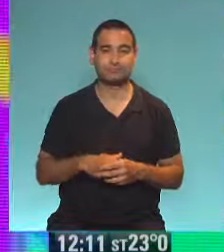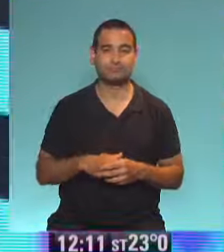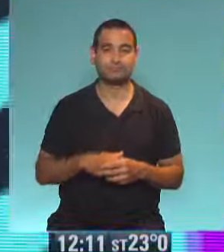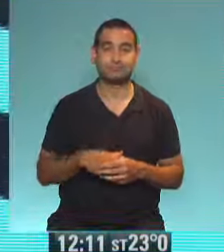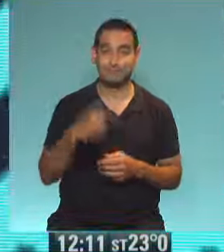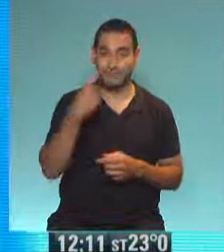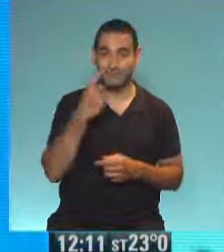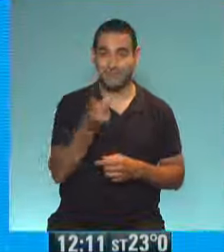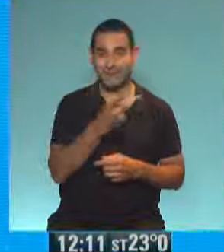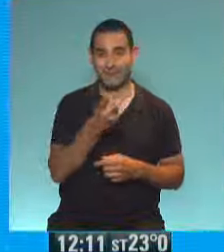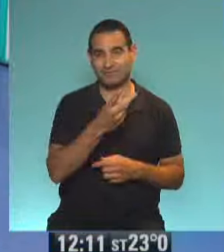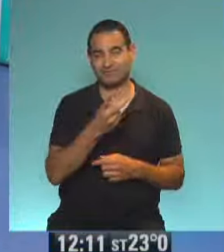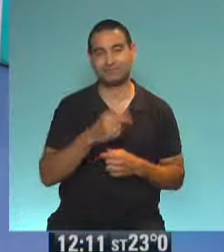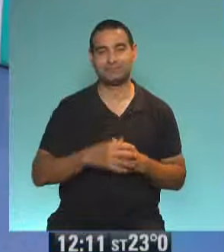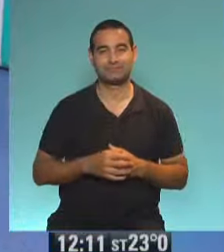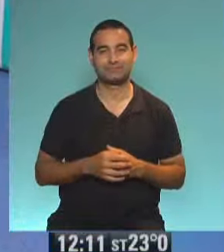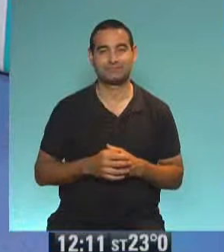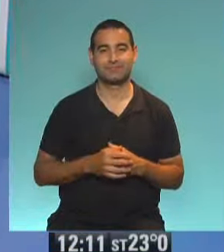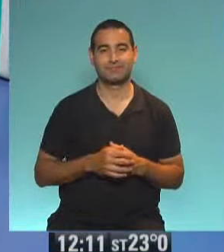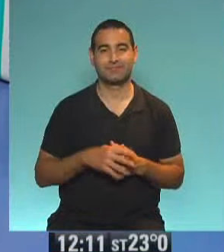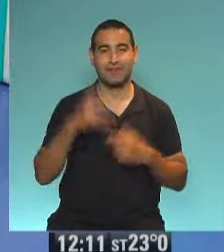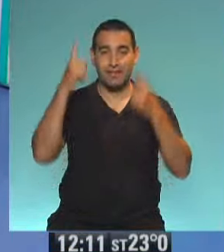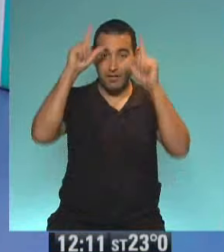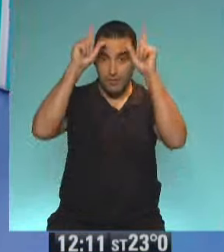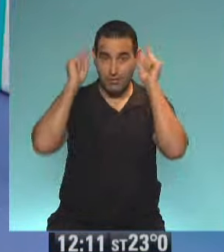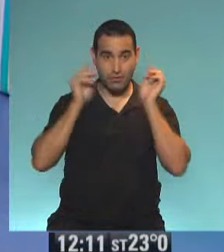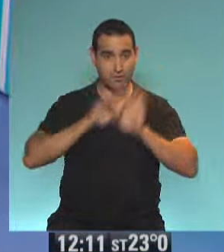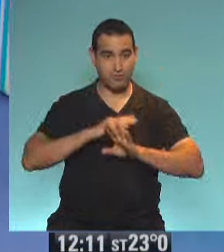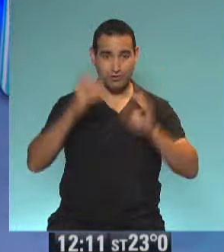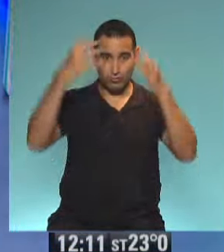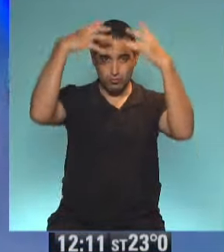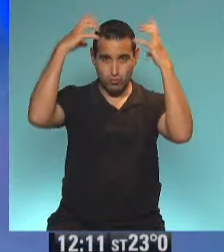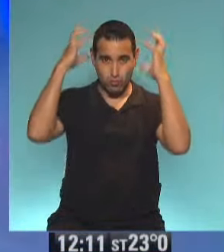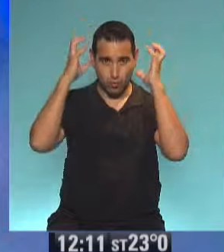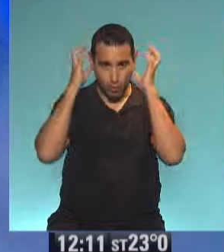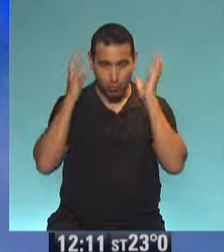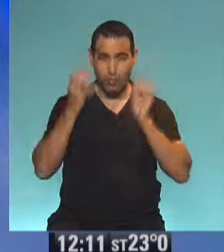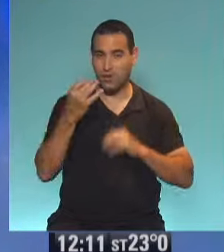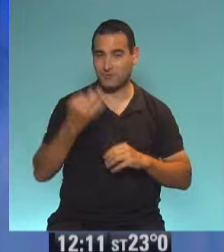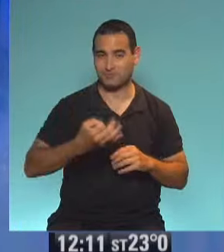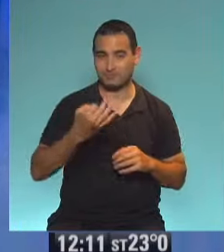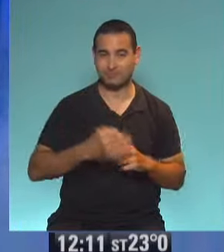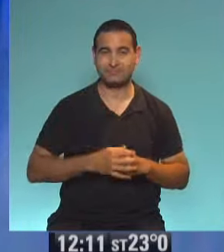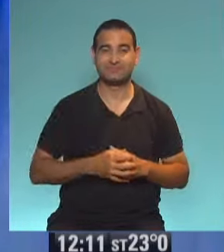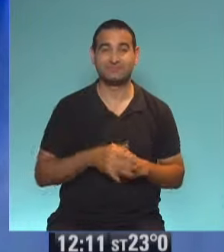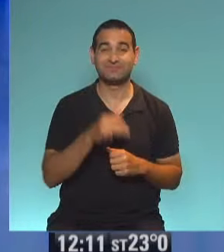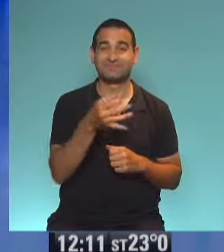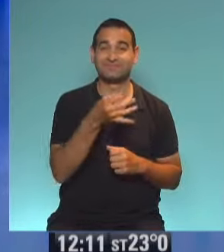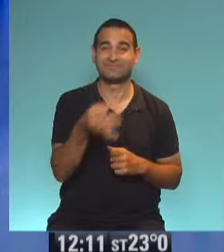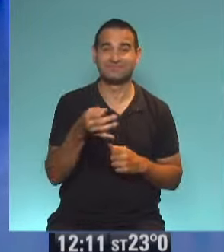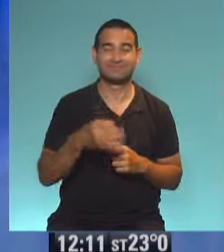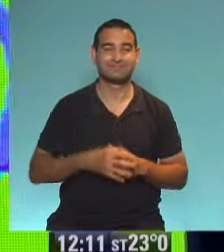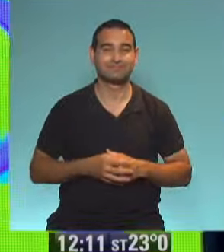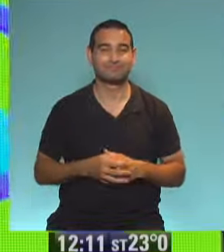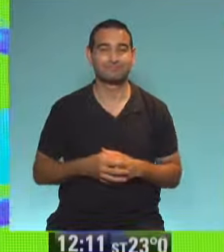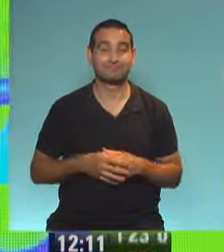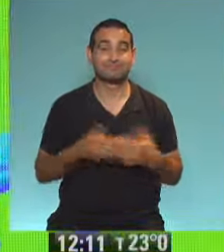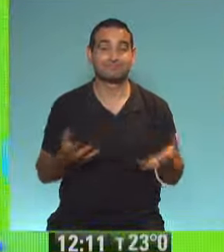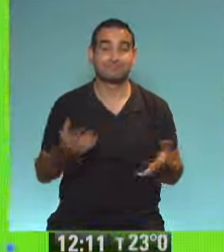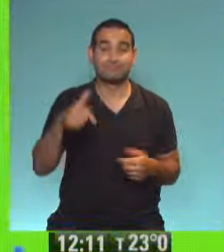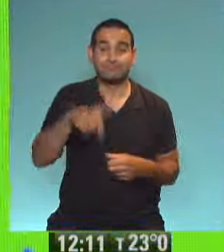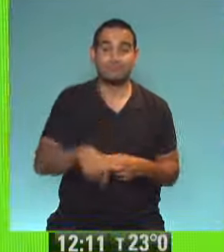acá está. Ahí está, sin el pañuelo, con sus hermosos rulos, su hermoso pelo, claro. Muy bien, muy bien. Bueno, hemos